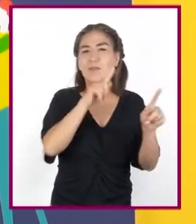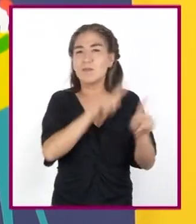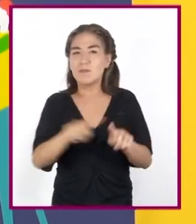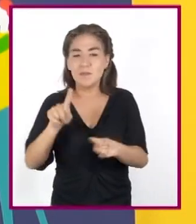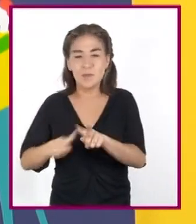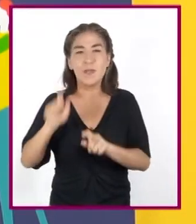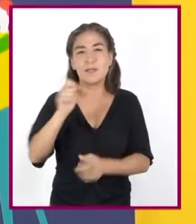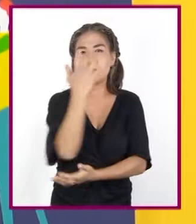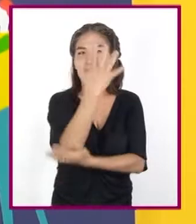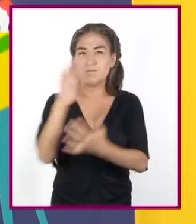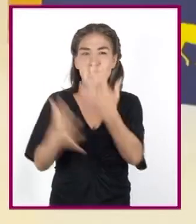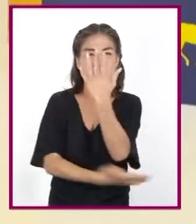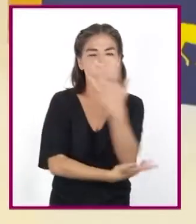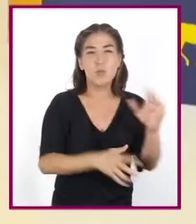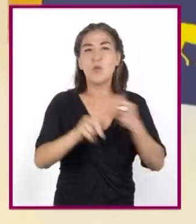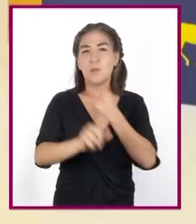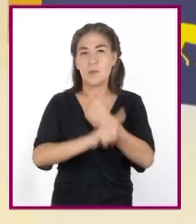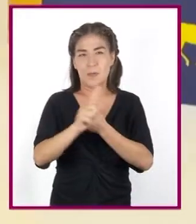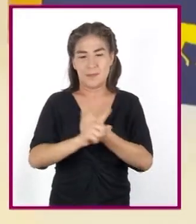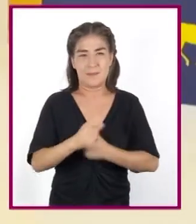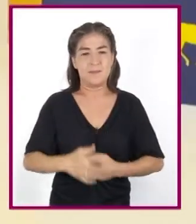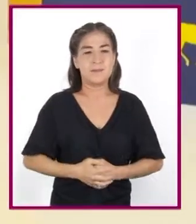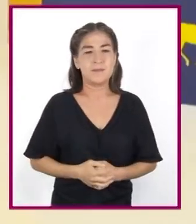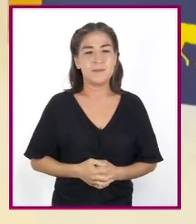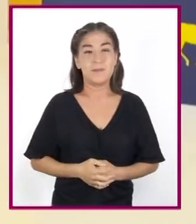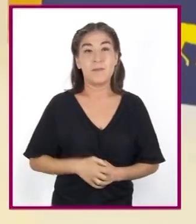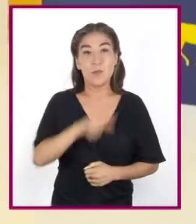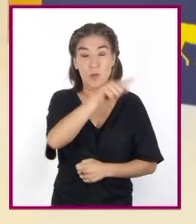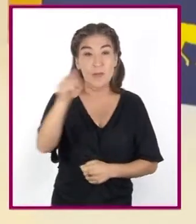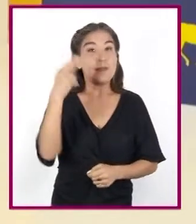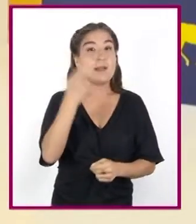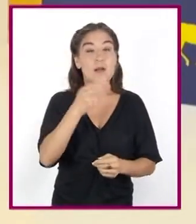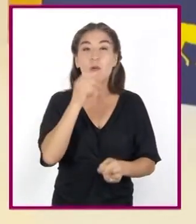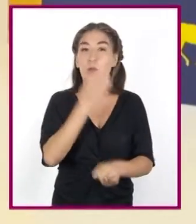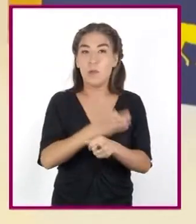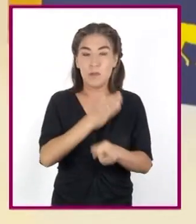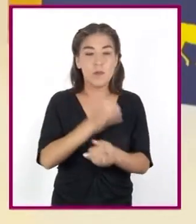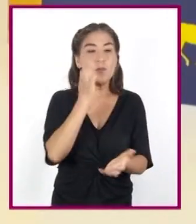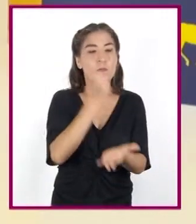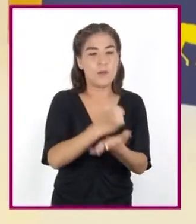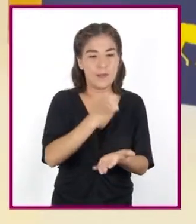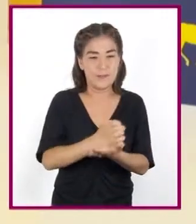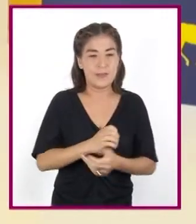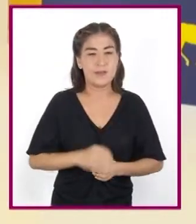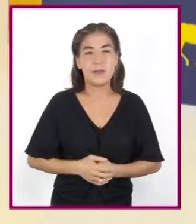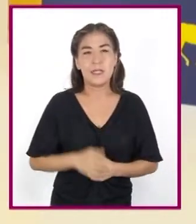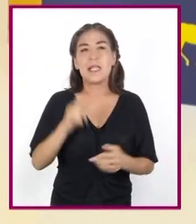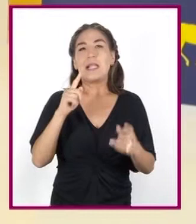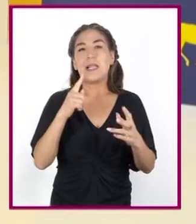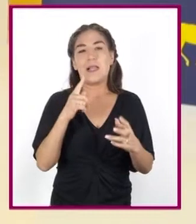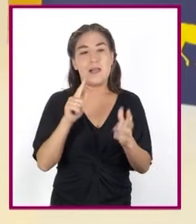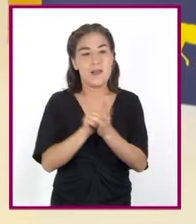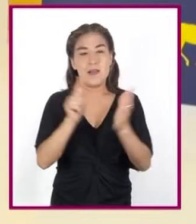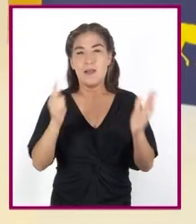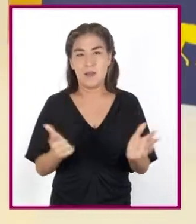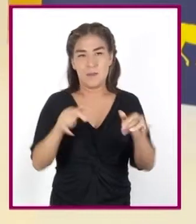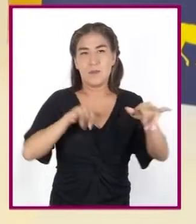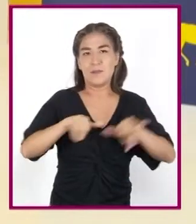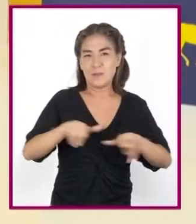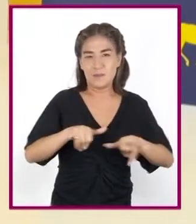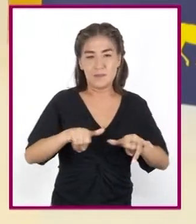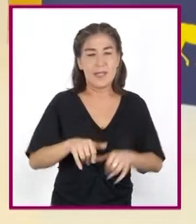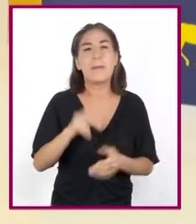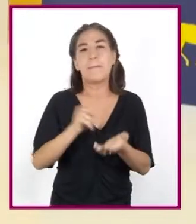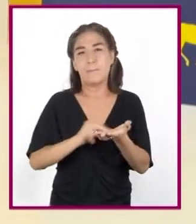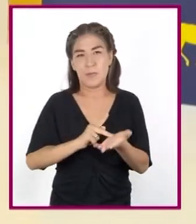problemas. Los materiales que necesitarán son cuaderno, libro de texto de geografía